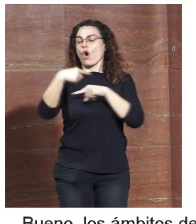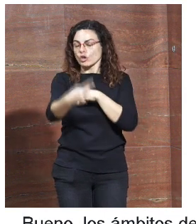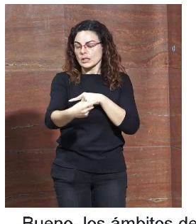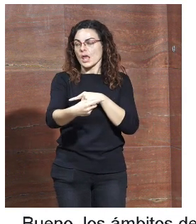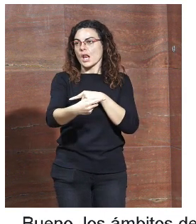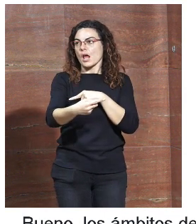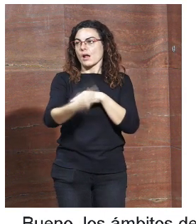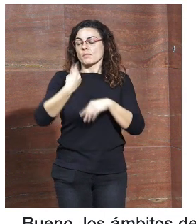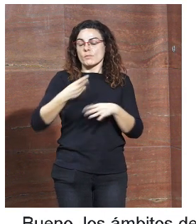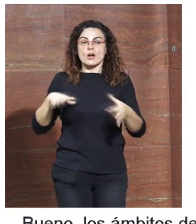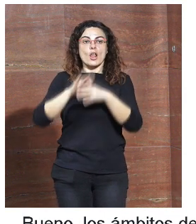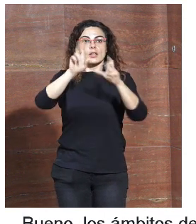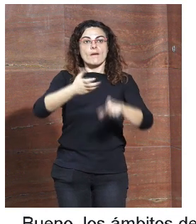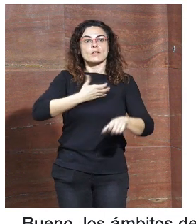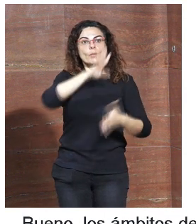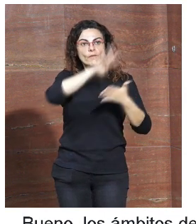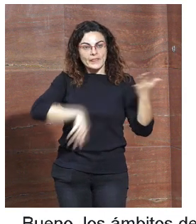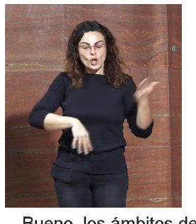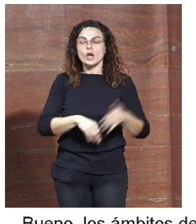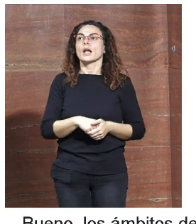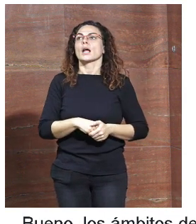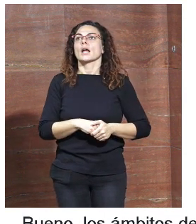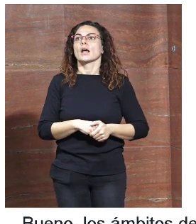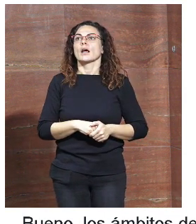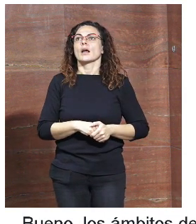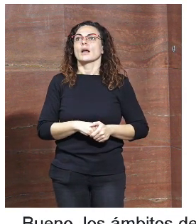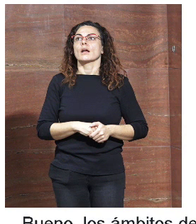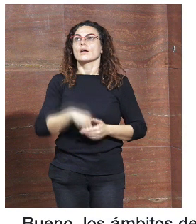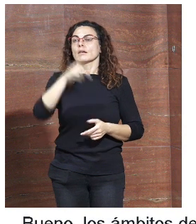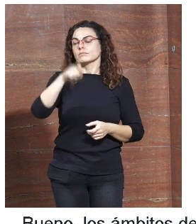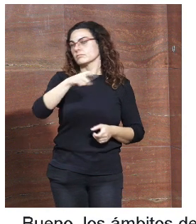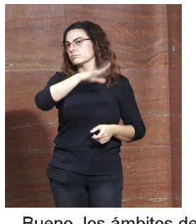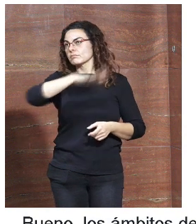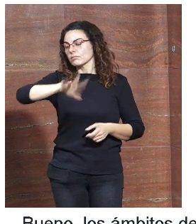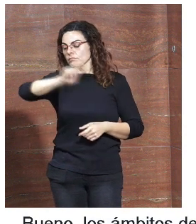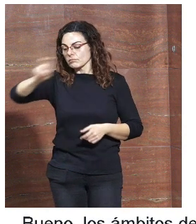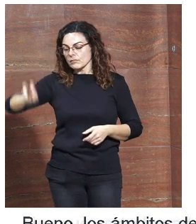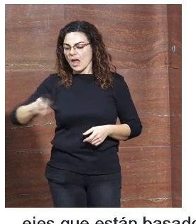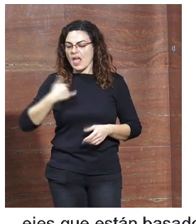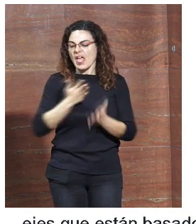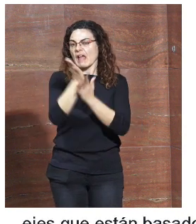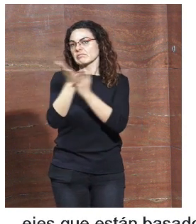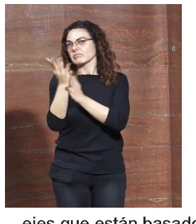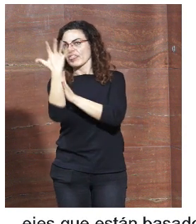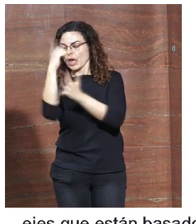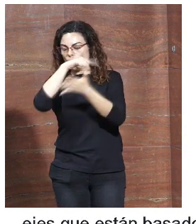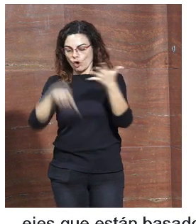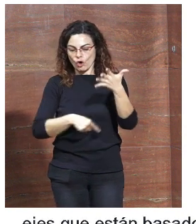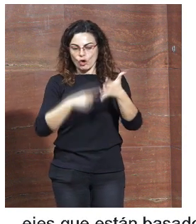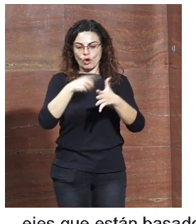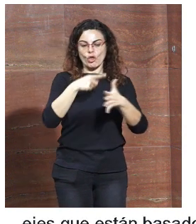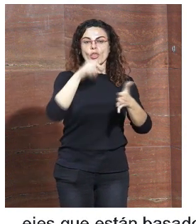feminista, ¿no?, del Ayuntamiento de Barcelona y otras informaciones que me he recopilado, ¿no? Entonces tiene como 5 ejes, ¿no? Ciudad